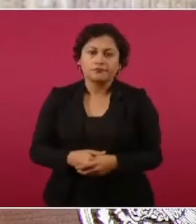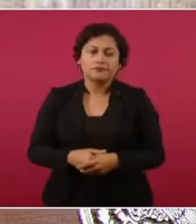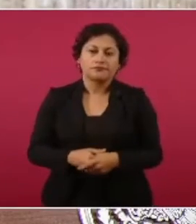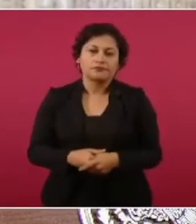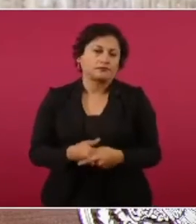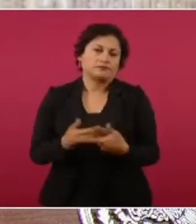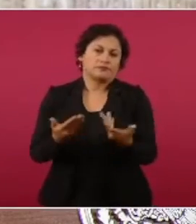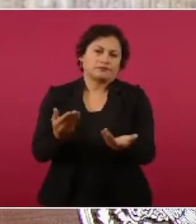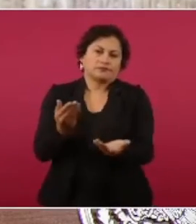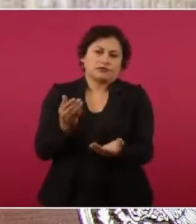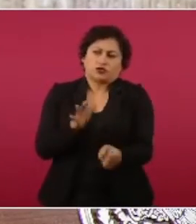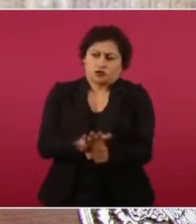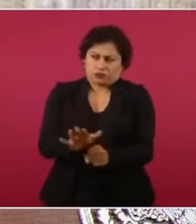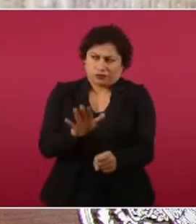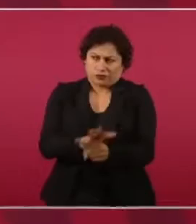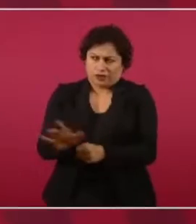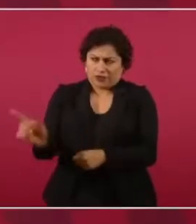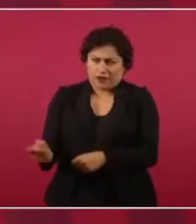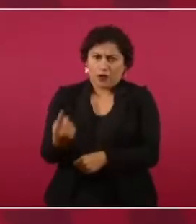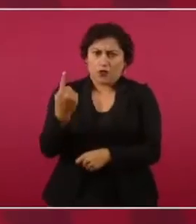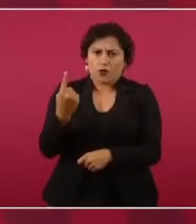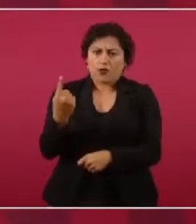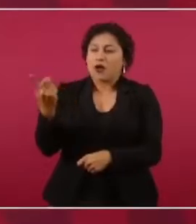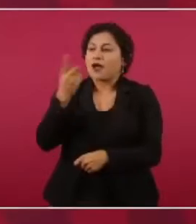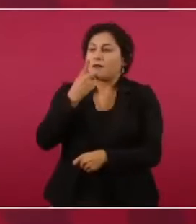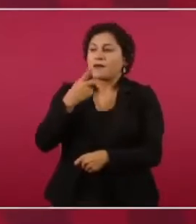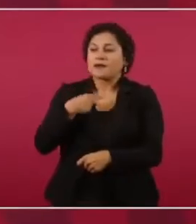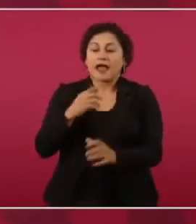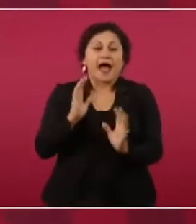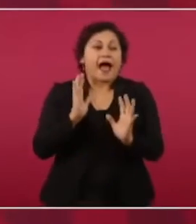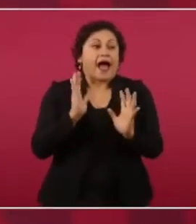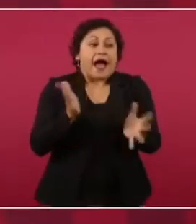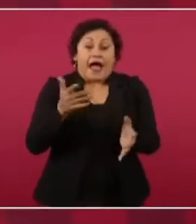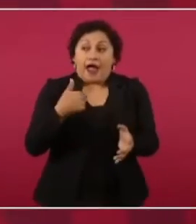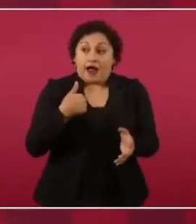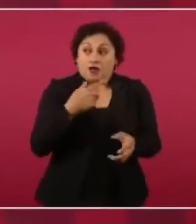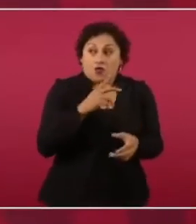Con eso. Saludó a la señora, a la mamá.